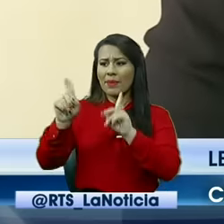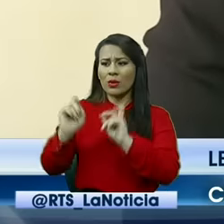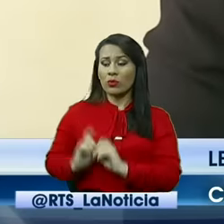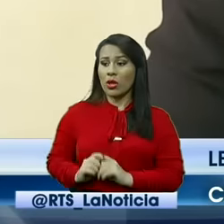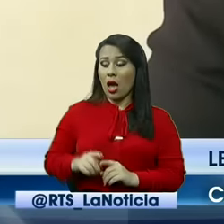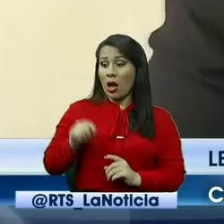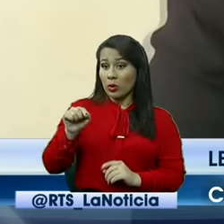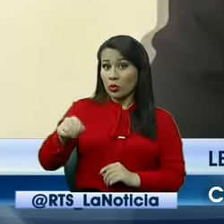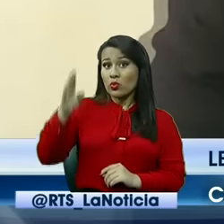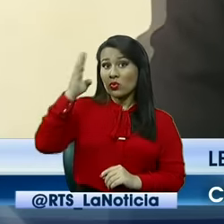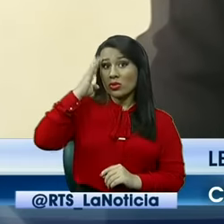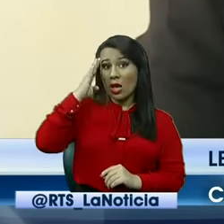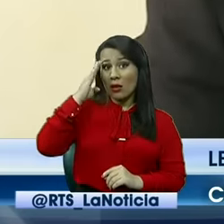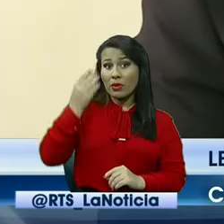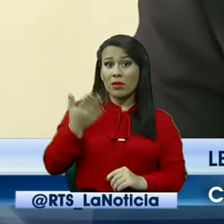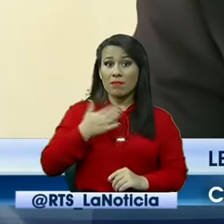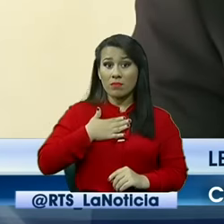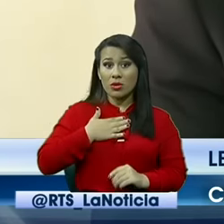culpabilidad